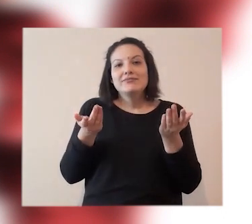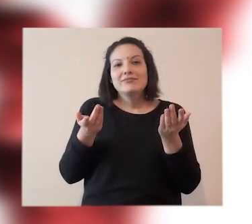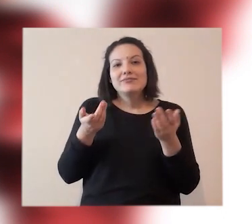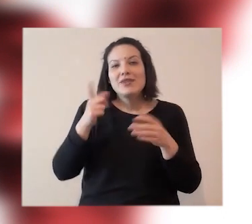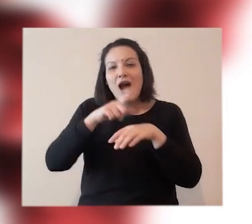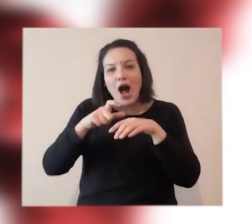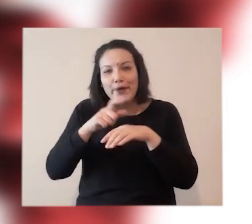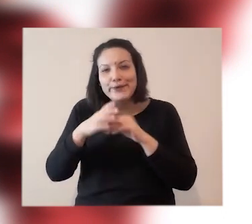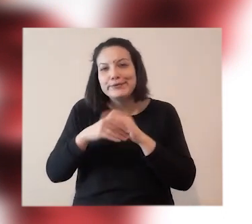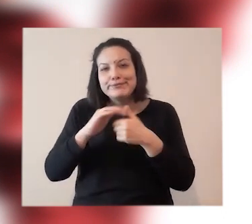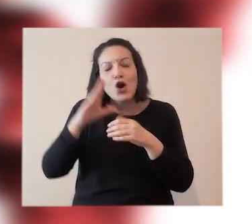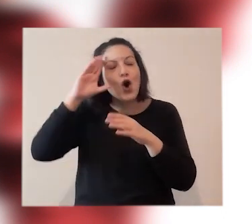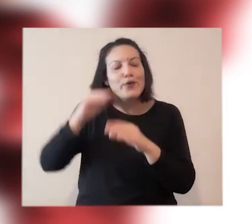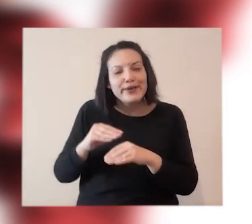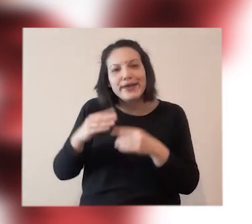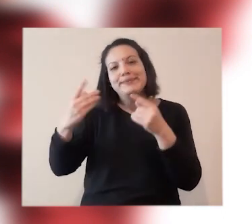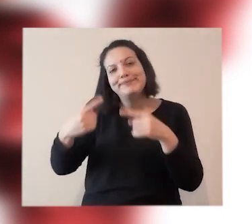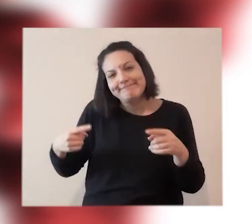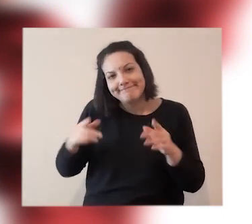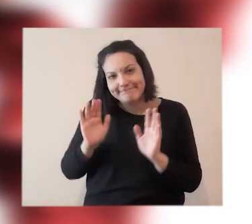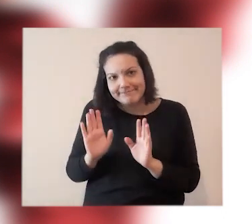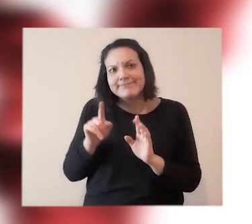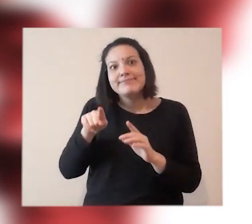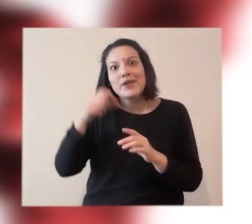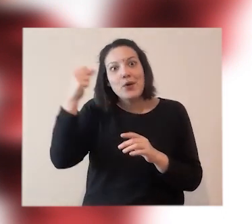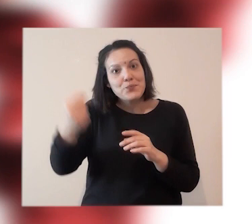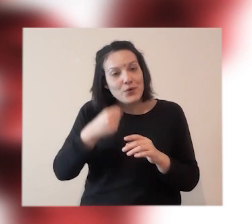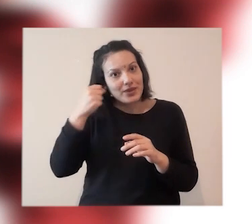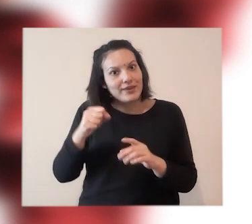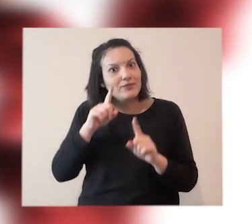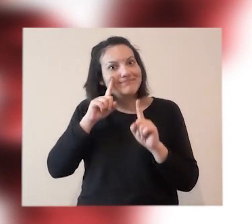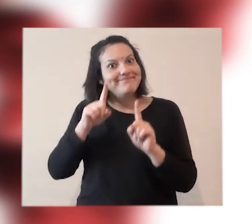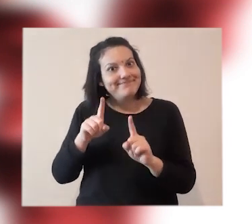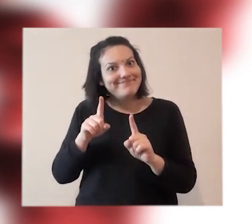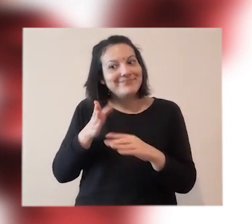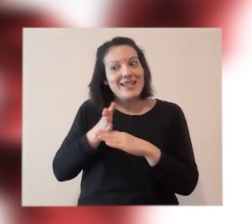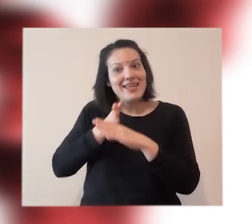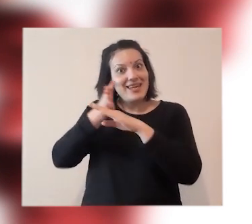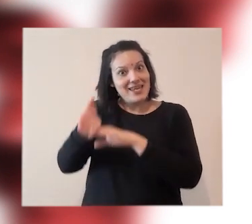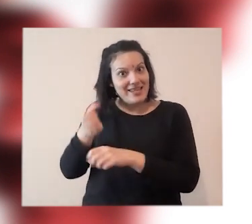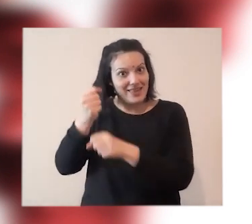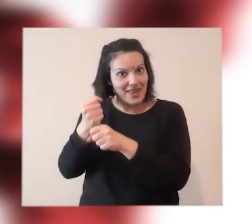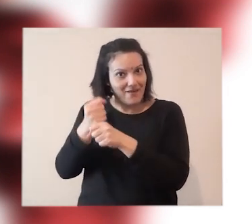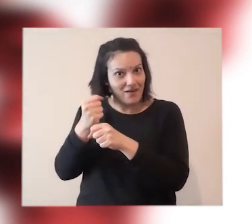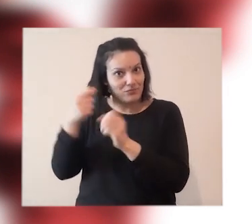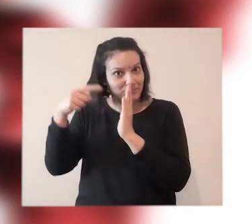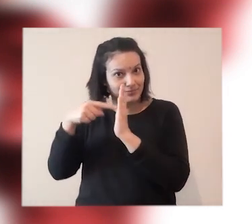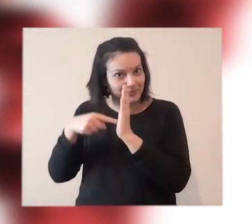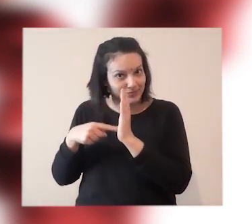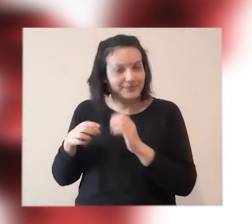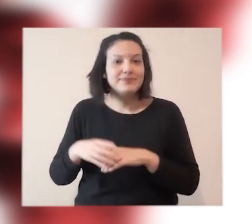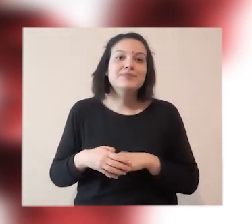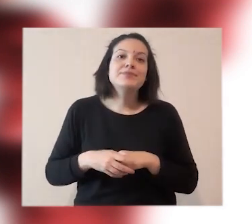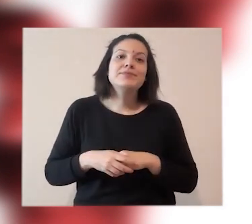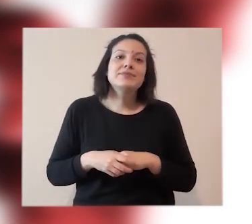olvidamos del alcohol y lo tenemos a la entrada, bueno, etcétera. Entonces eso es muy importante tenerlo en cuenta a la hora de ingresar al ambiente laboral. Bien,